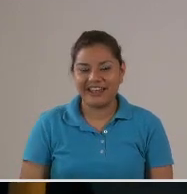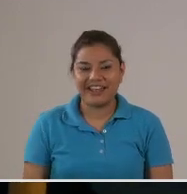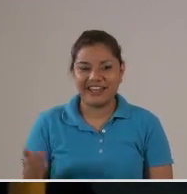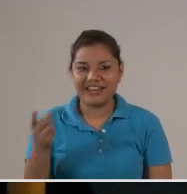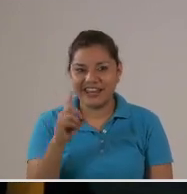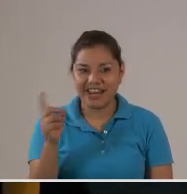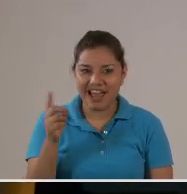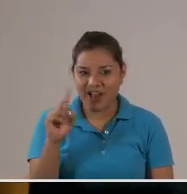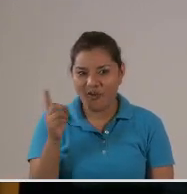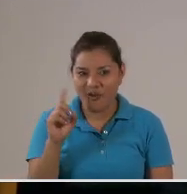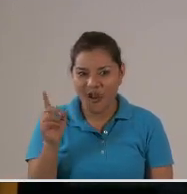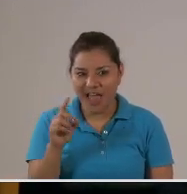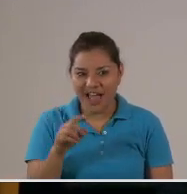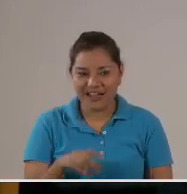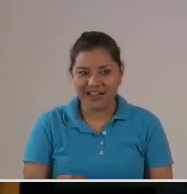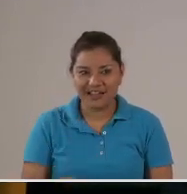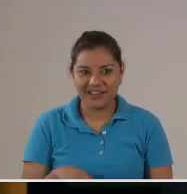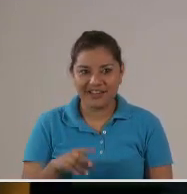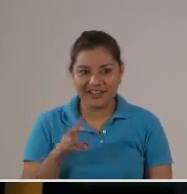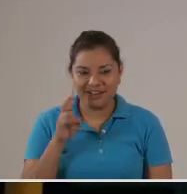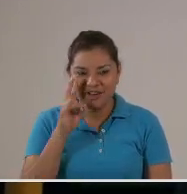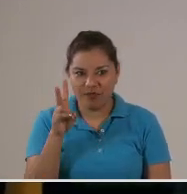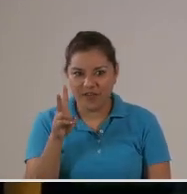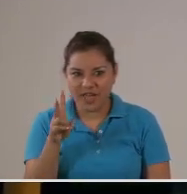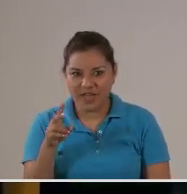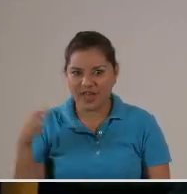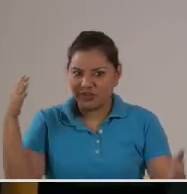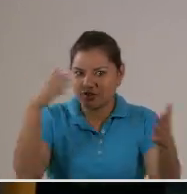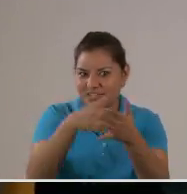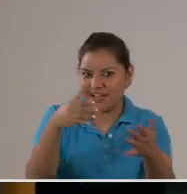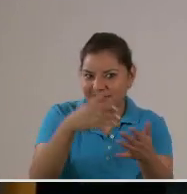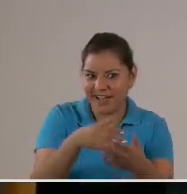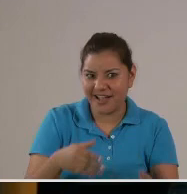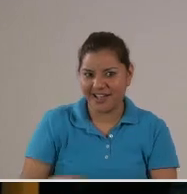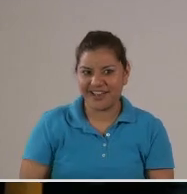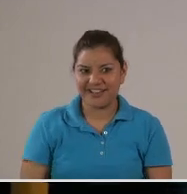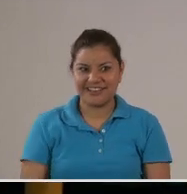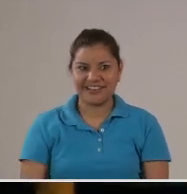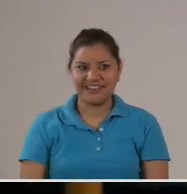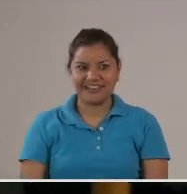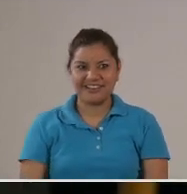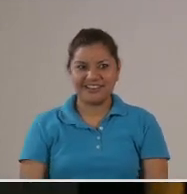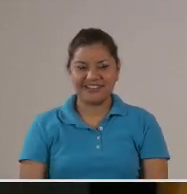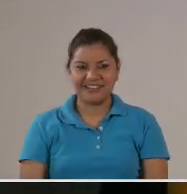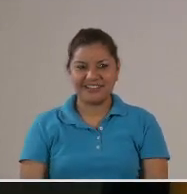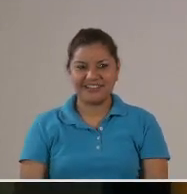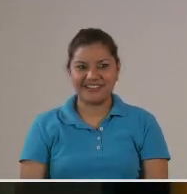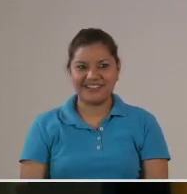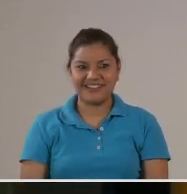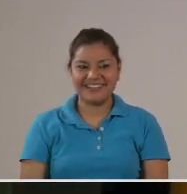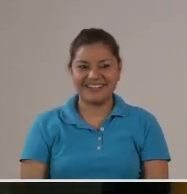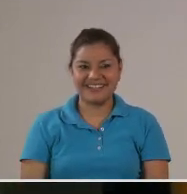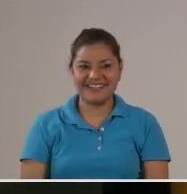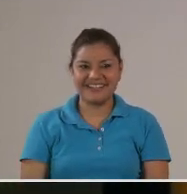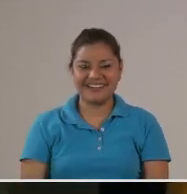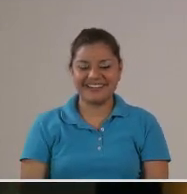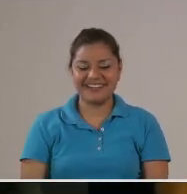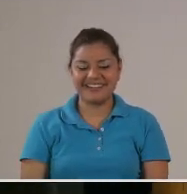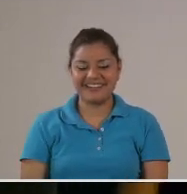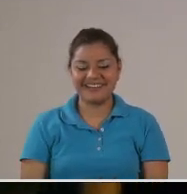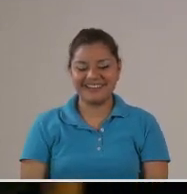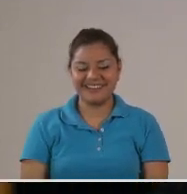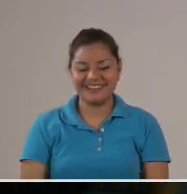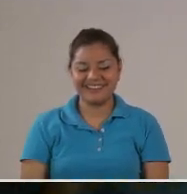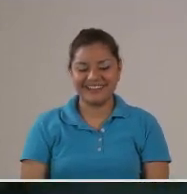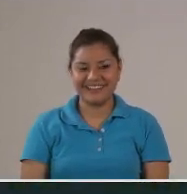mueve la cola me mira a mí se me tira Este es el que regaña mi patrón todos los días